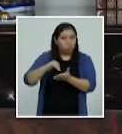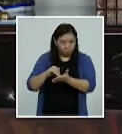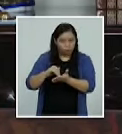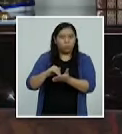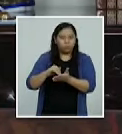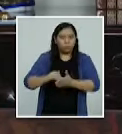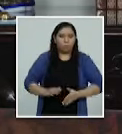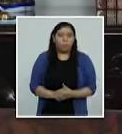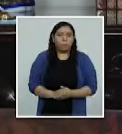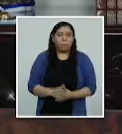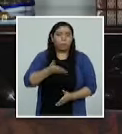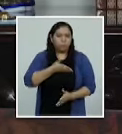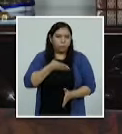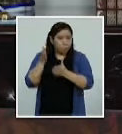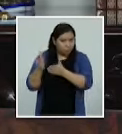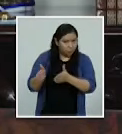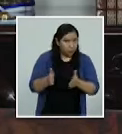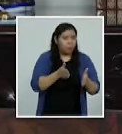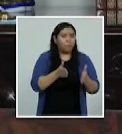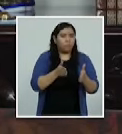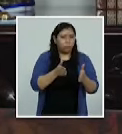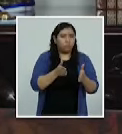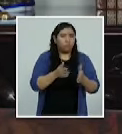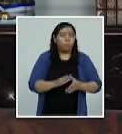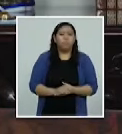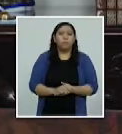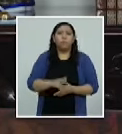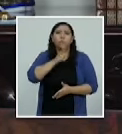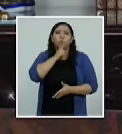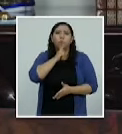para consolidar el mejor sistema